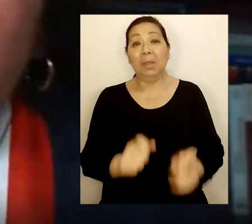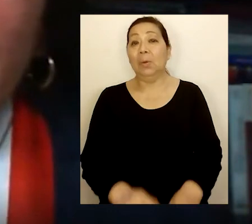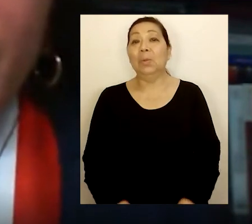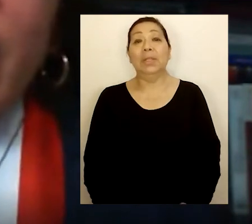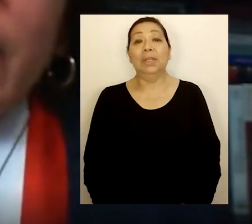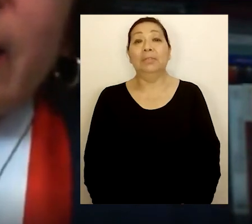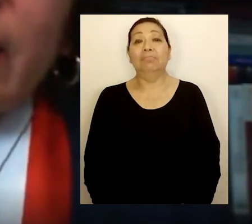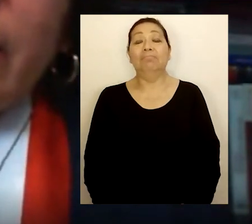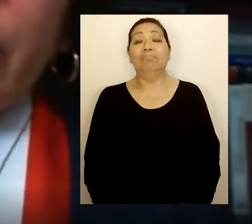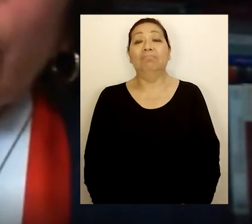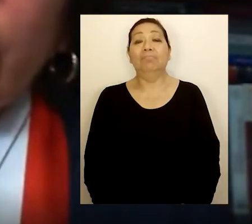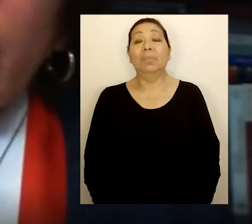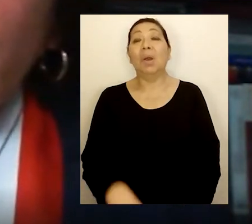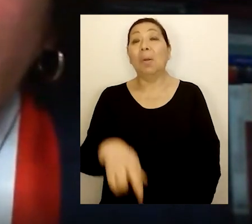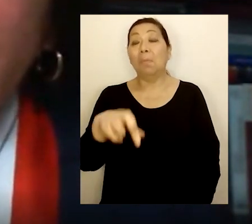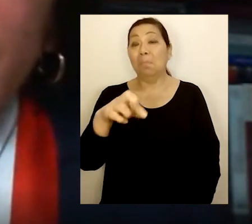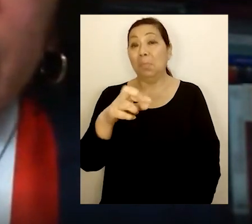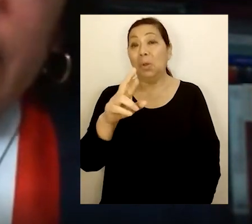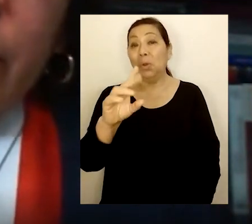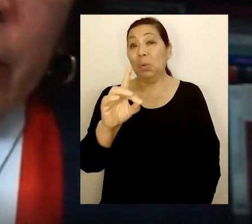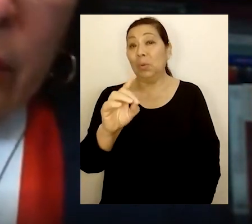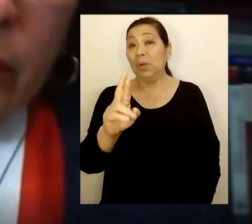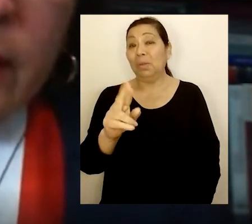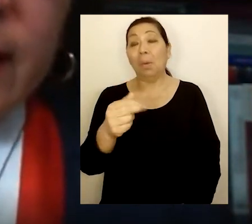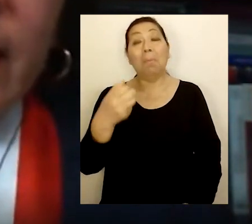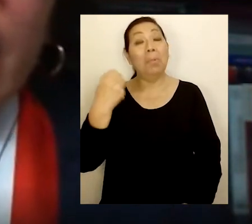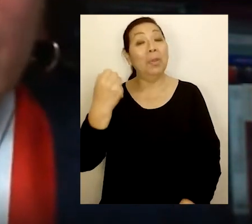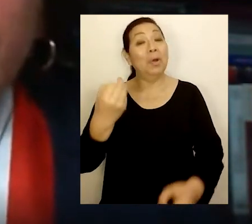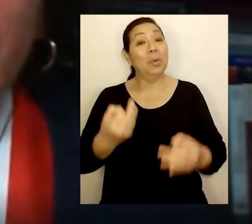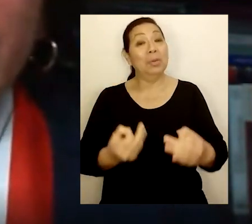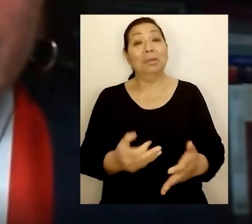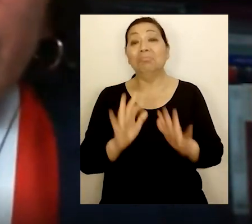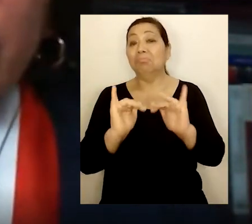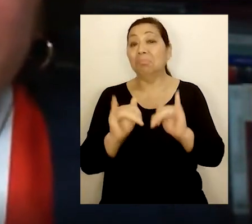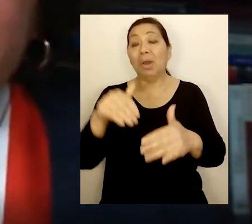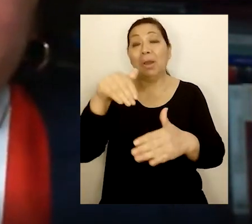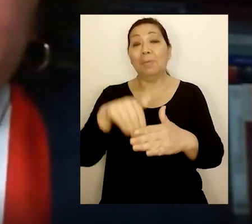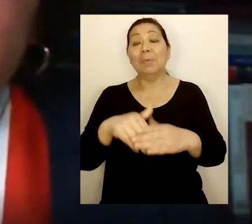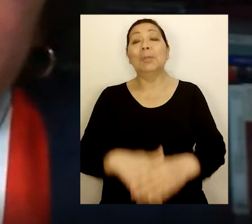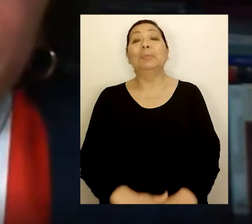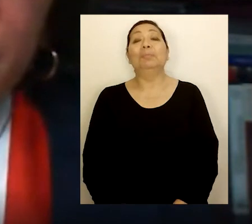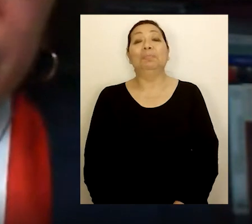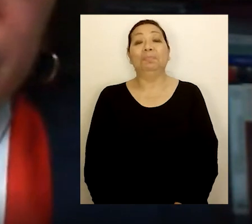que formular a la procuradora del Poder Judicial, la causa queda al voto.